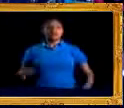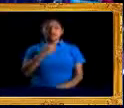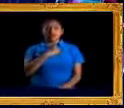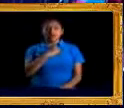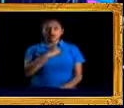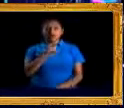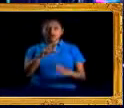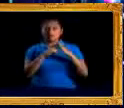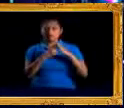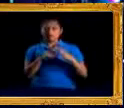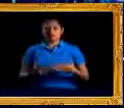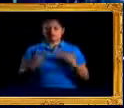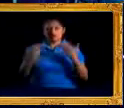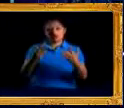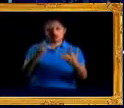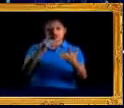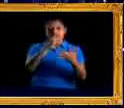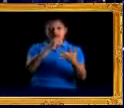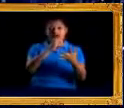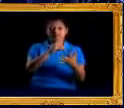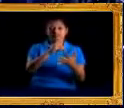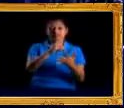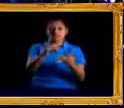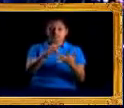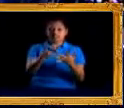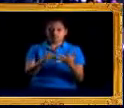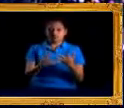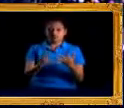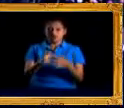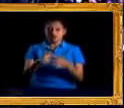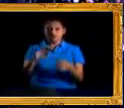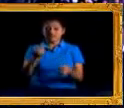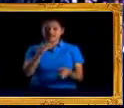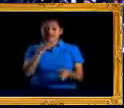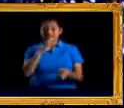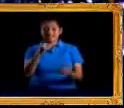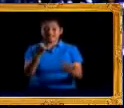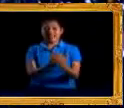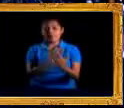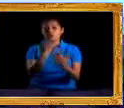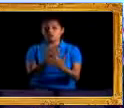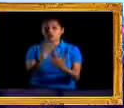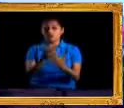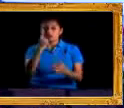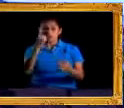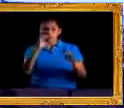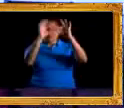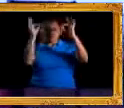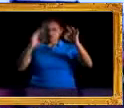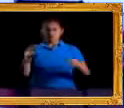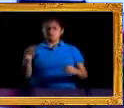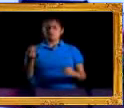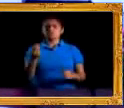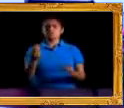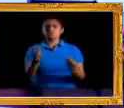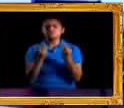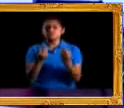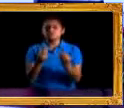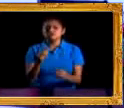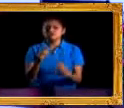dándole la definición de lo que es economía. De una manera muy sencilla, la